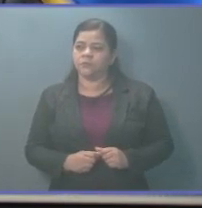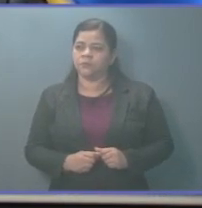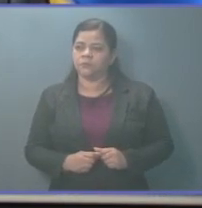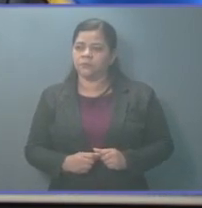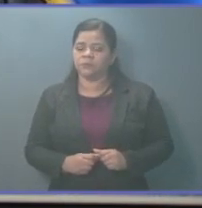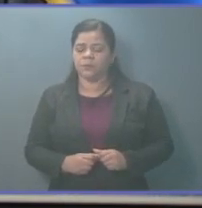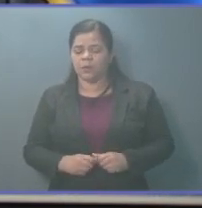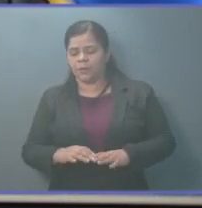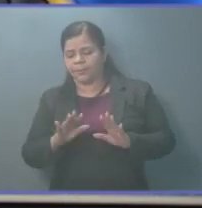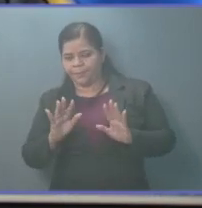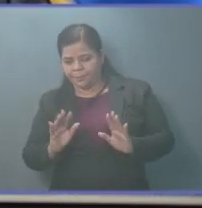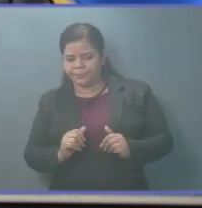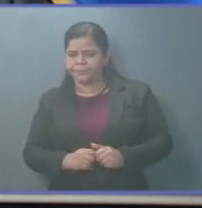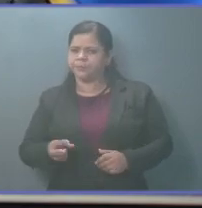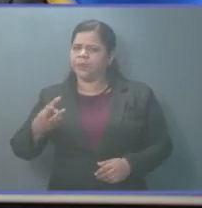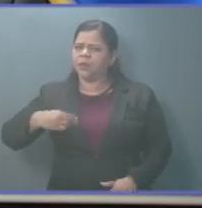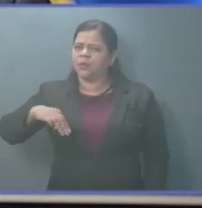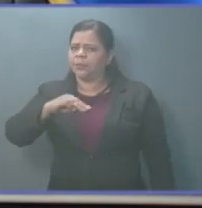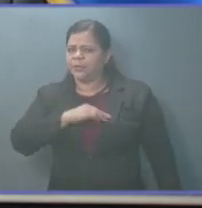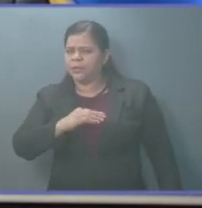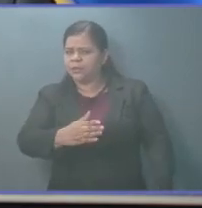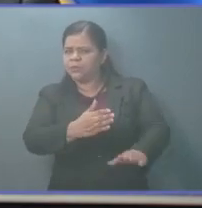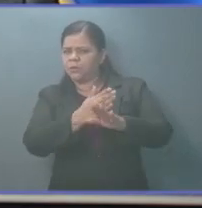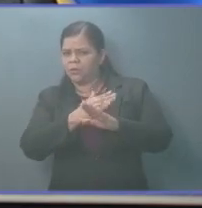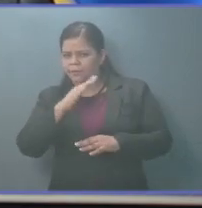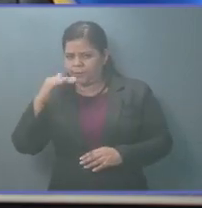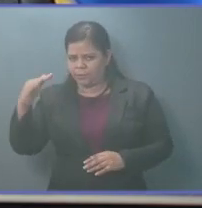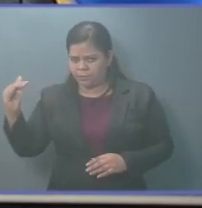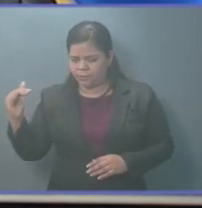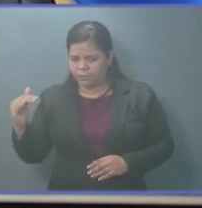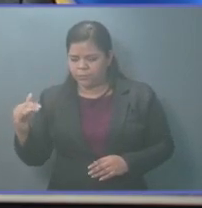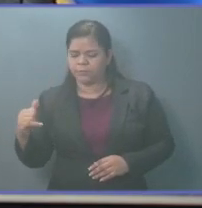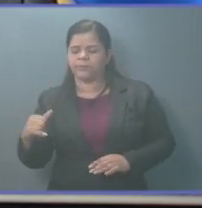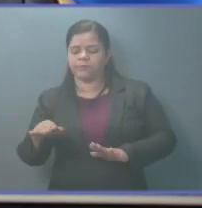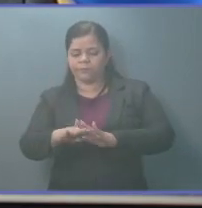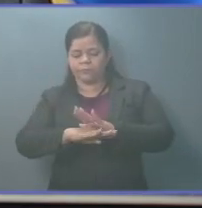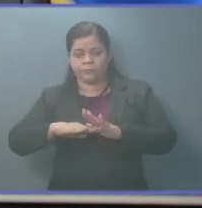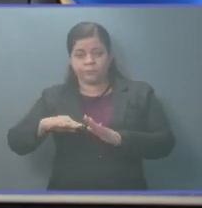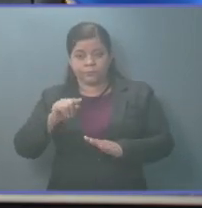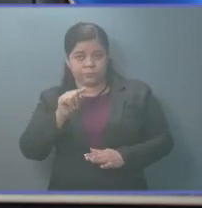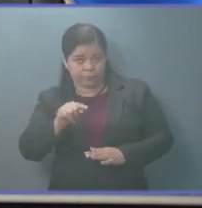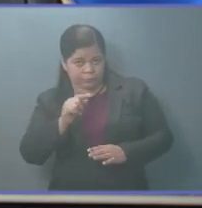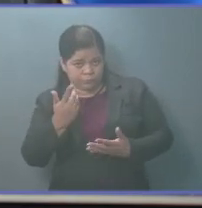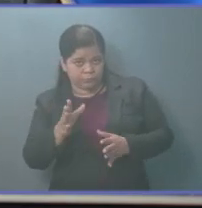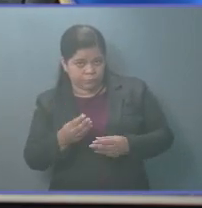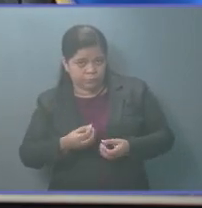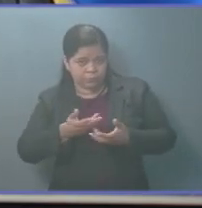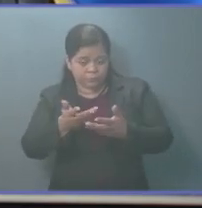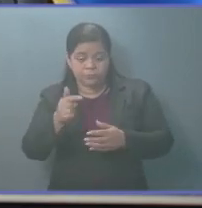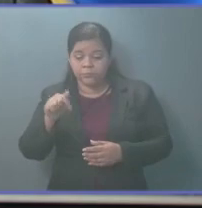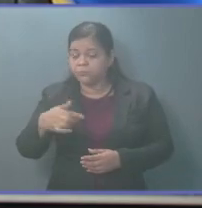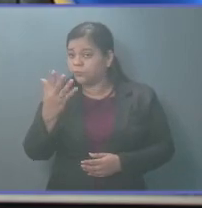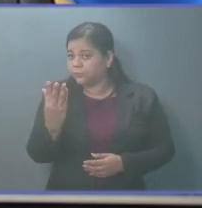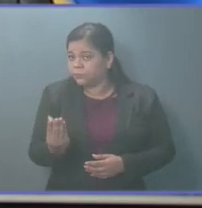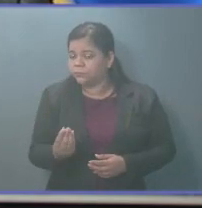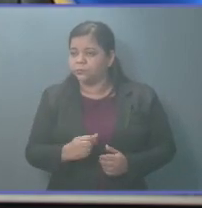Señor ministro de la Defensa Nacional, con base en lo que usted ha expresado aquí este día en el Pleno